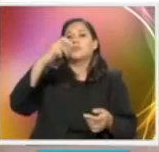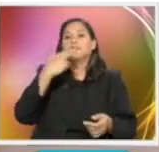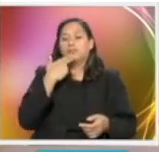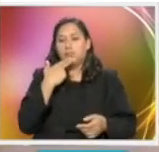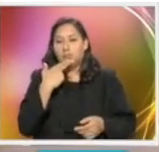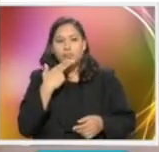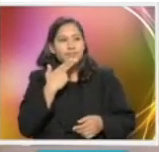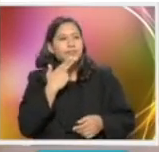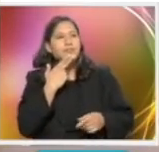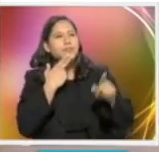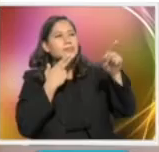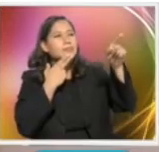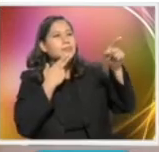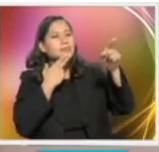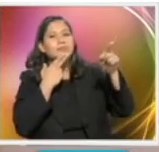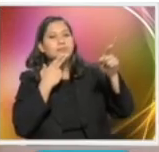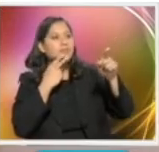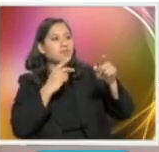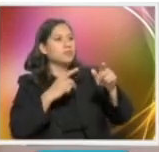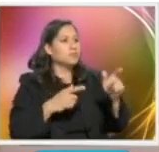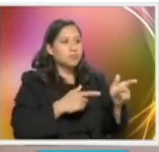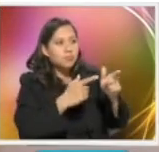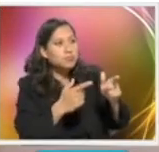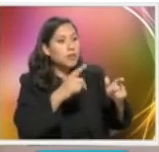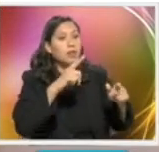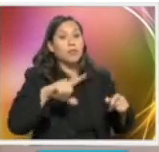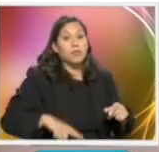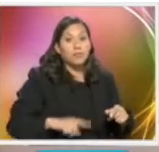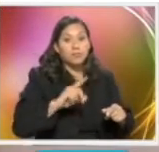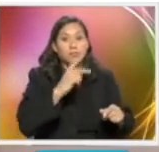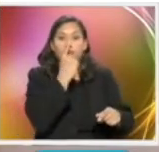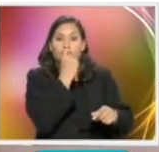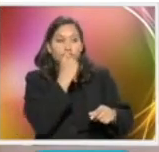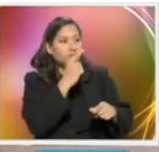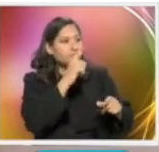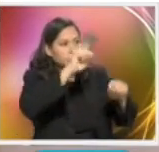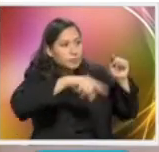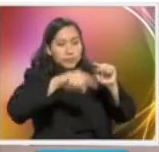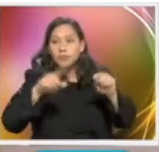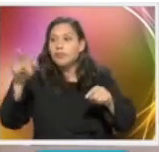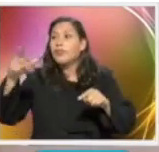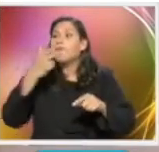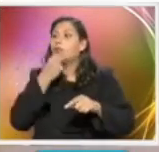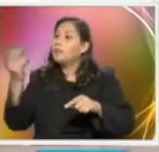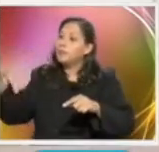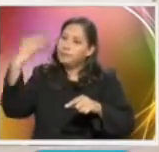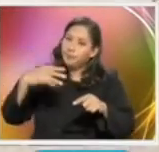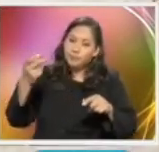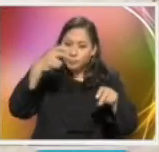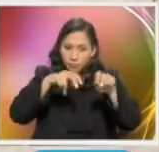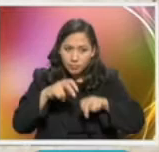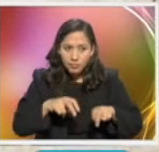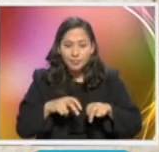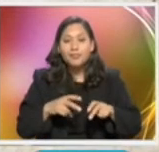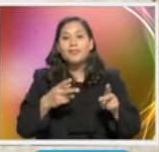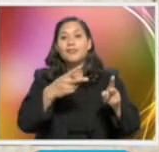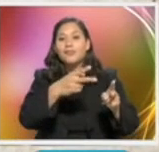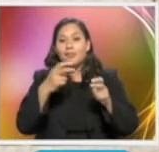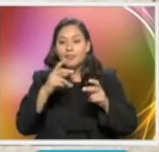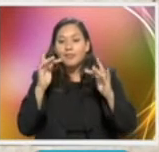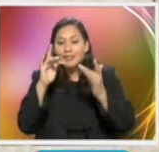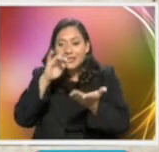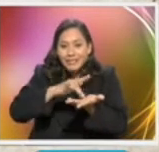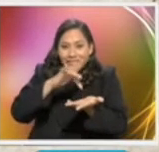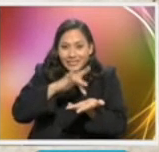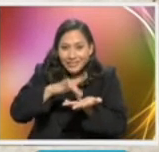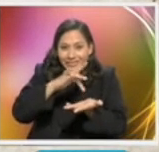Él intercepta el convoy, baja a las tropas federales y sube a todos sus hombres. Y entonces se roba, digamos, la señal telegráfica